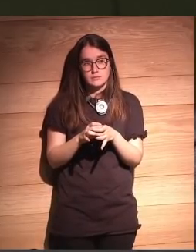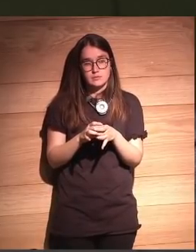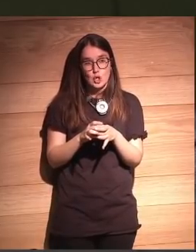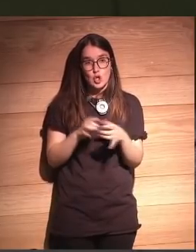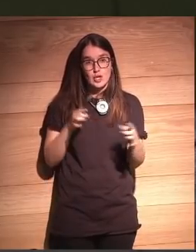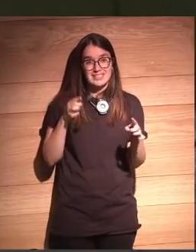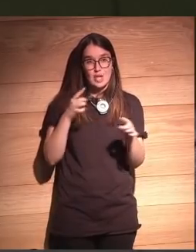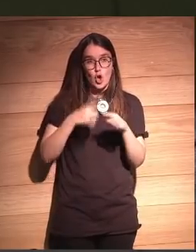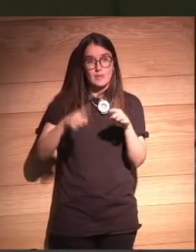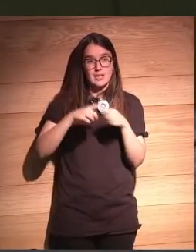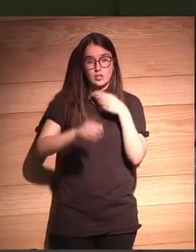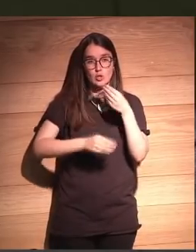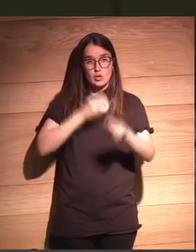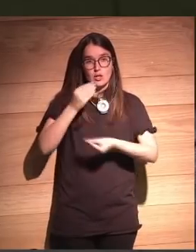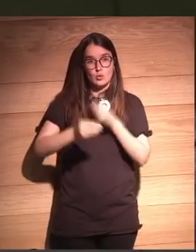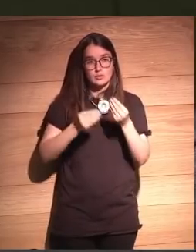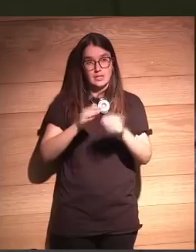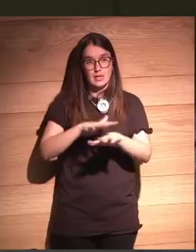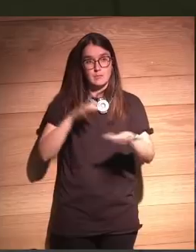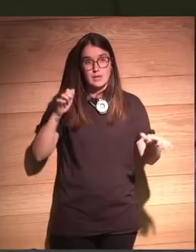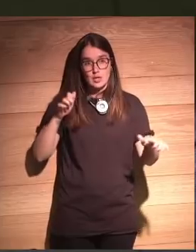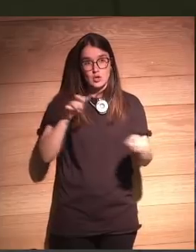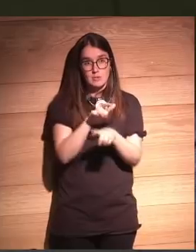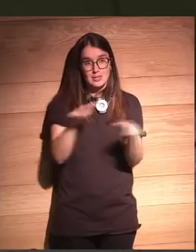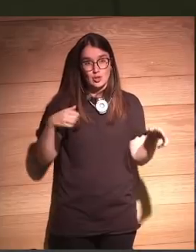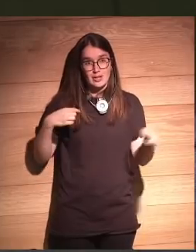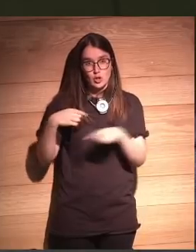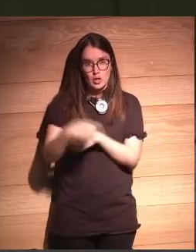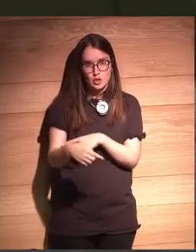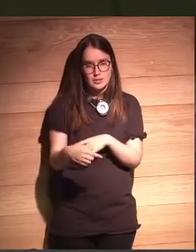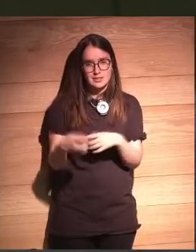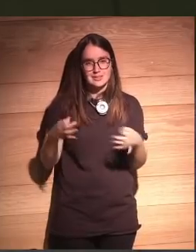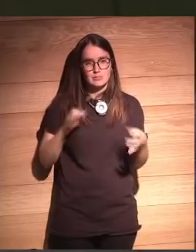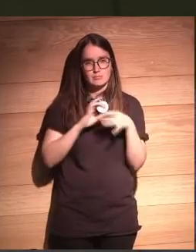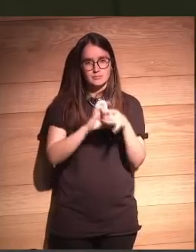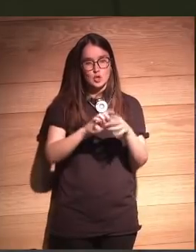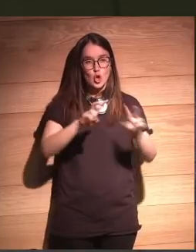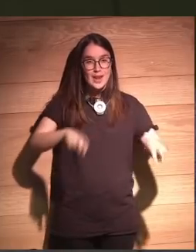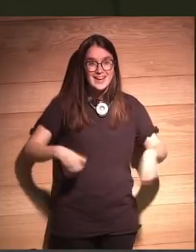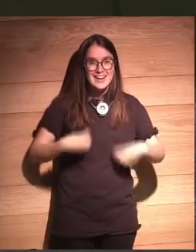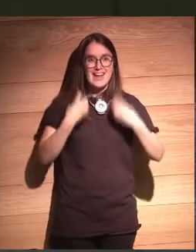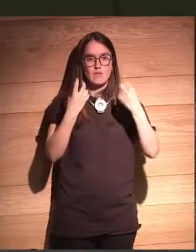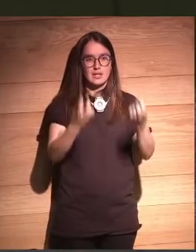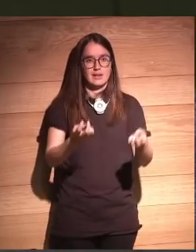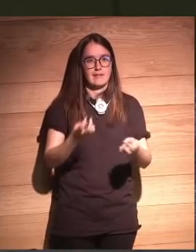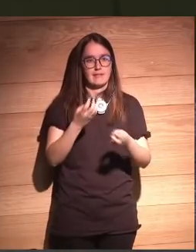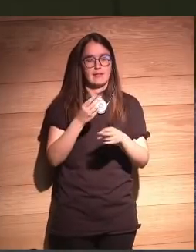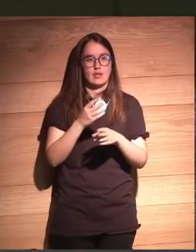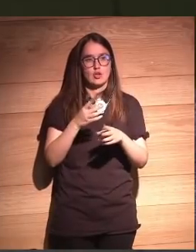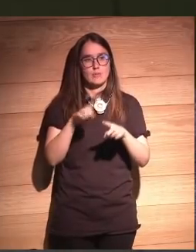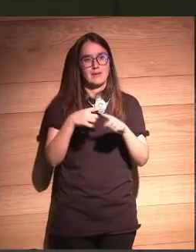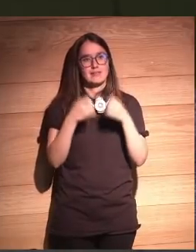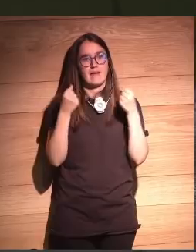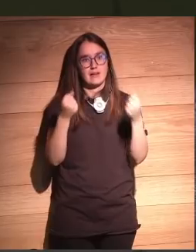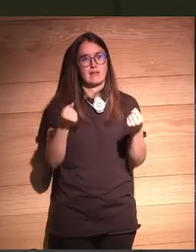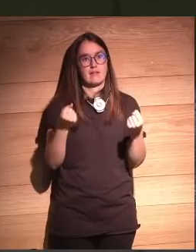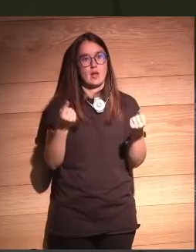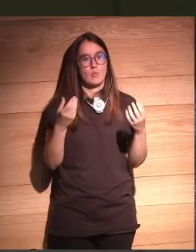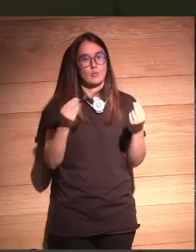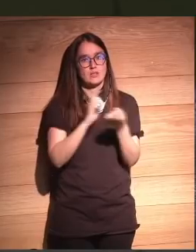ese objeto que utiliza, ¿no?, la mayoría de la población todos los días. Y tiene que ver con la rehabilitación y tiene que ver con la energía. Y hay